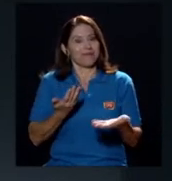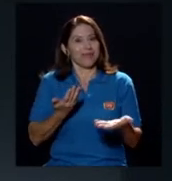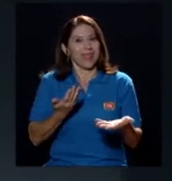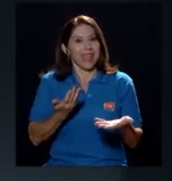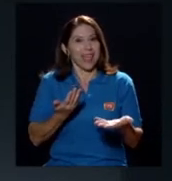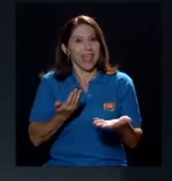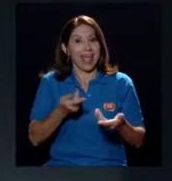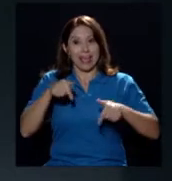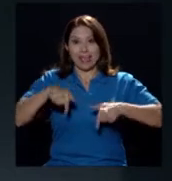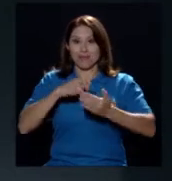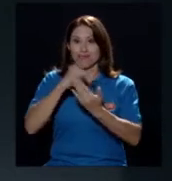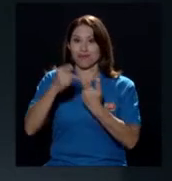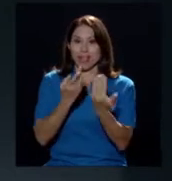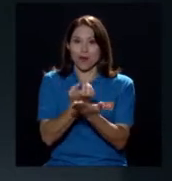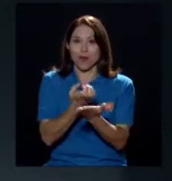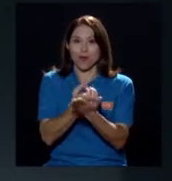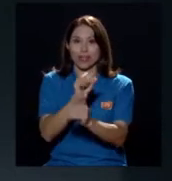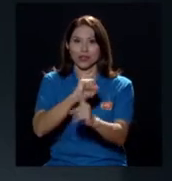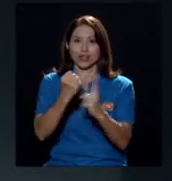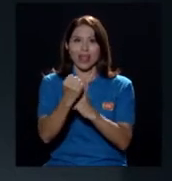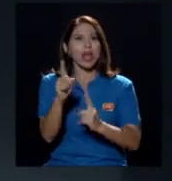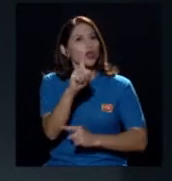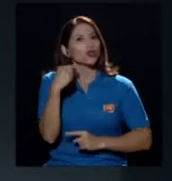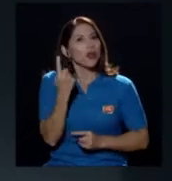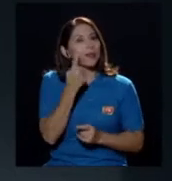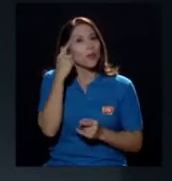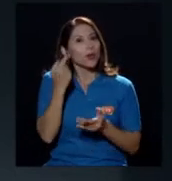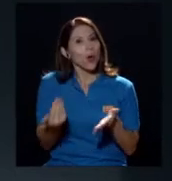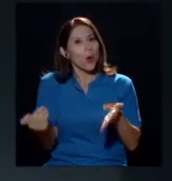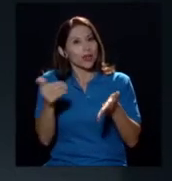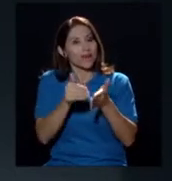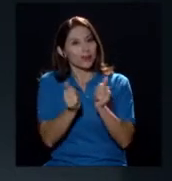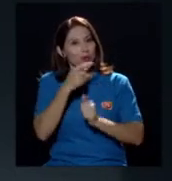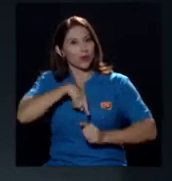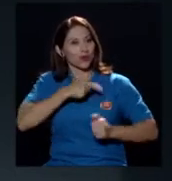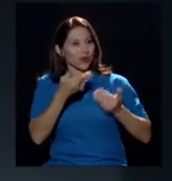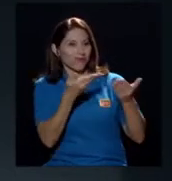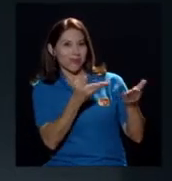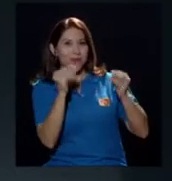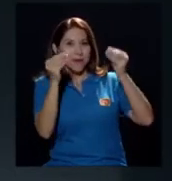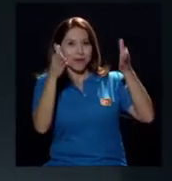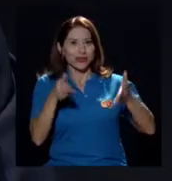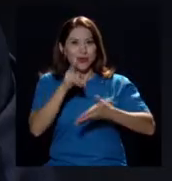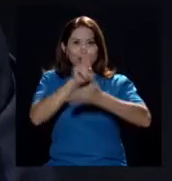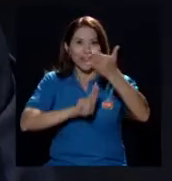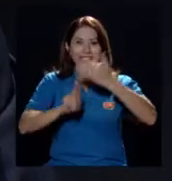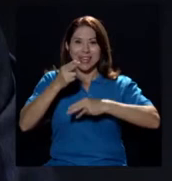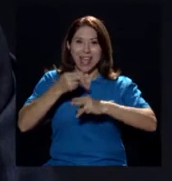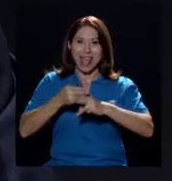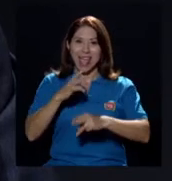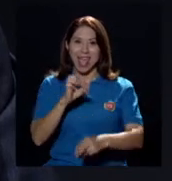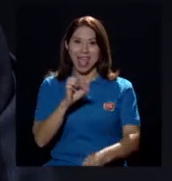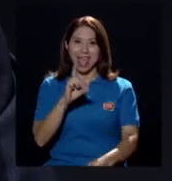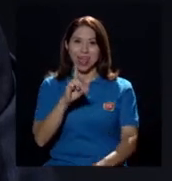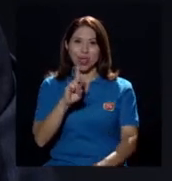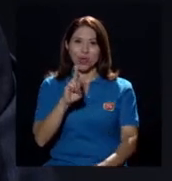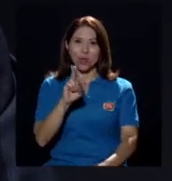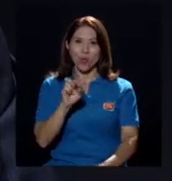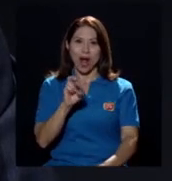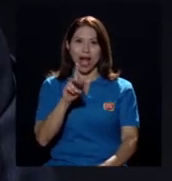economía sociedad no sólo porque volvemos a tener con nosotros al profesor universitario eduardo ulíbarri sino